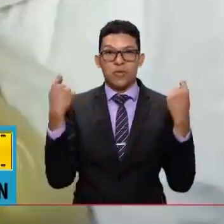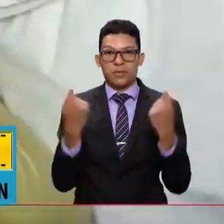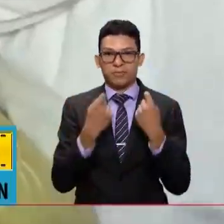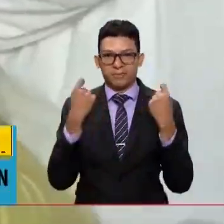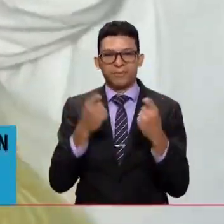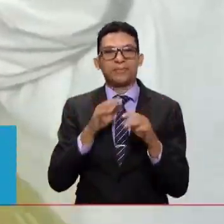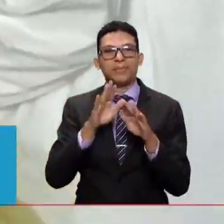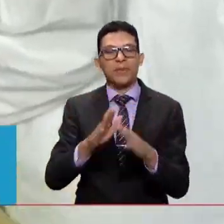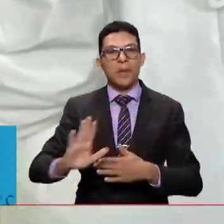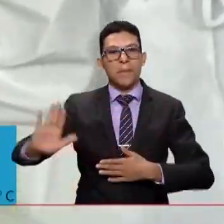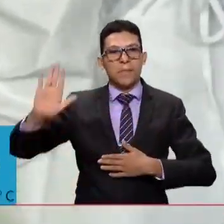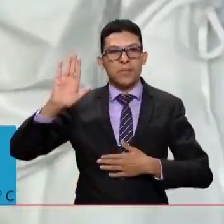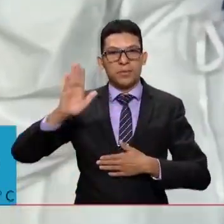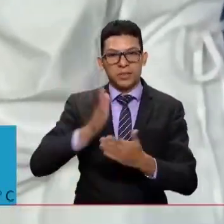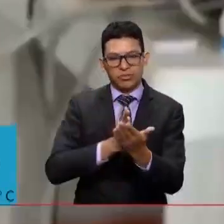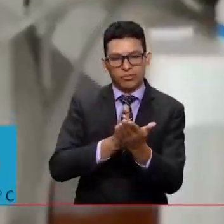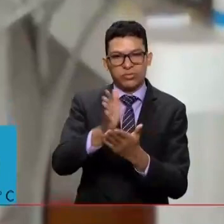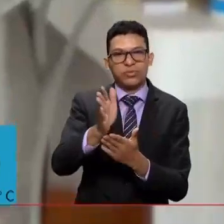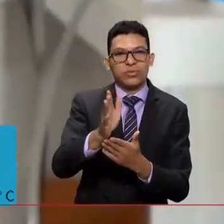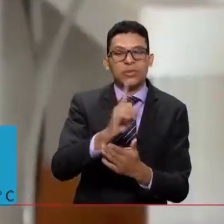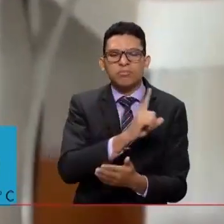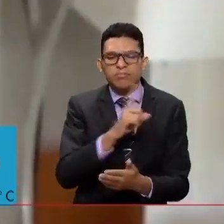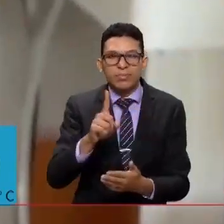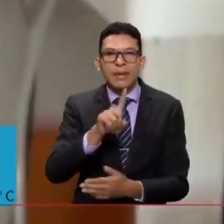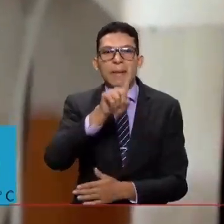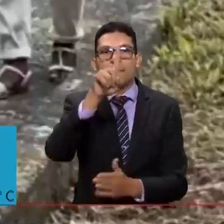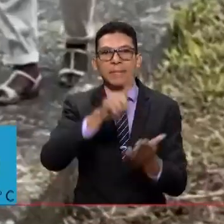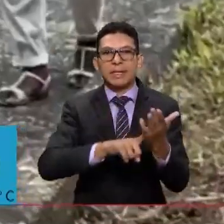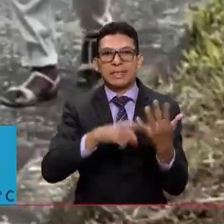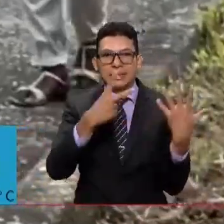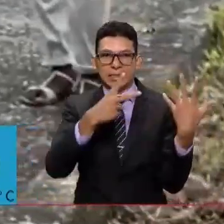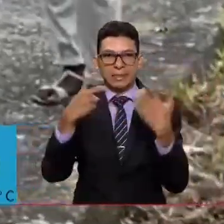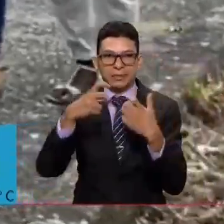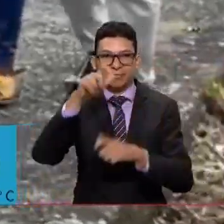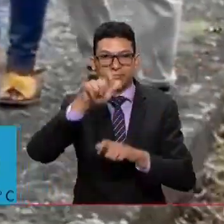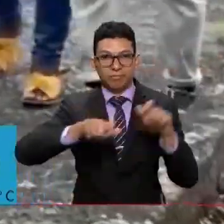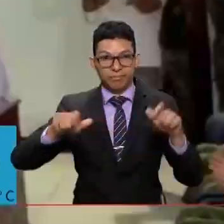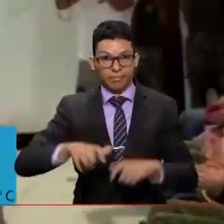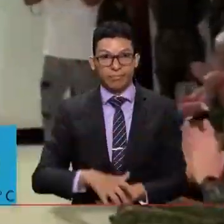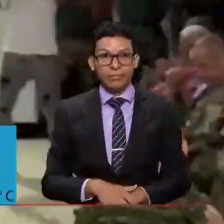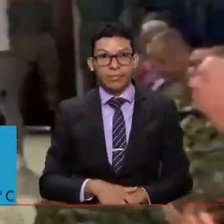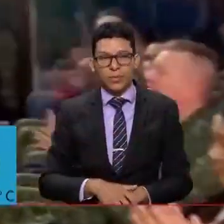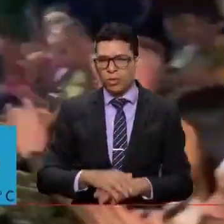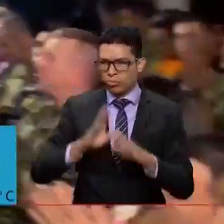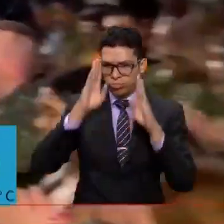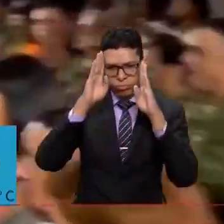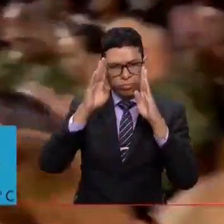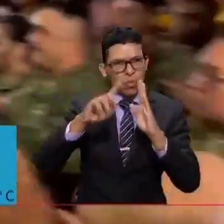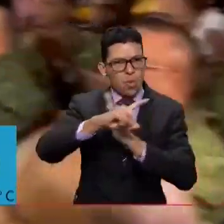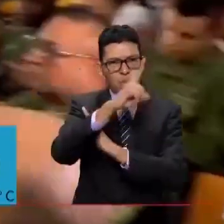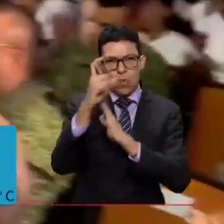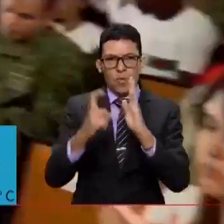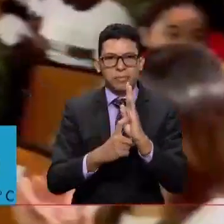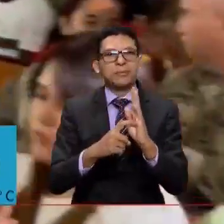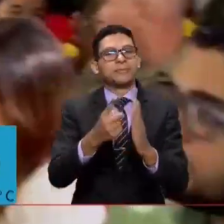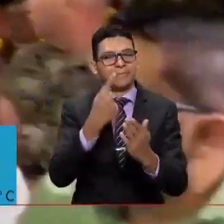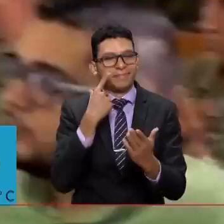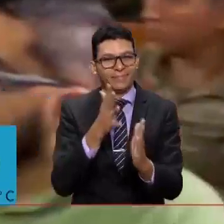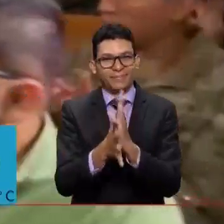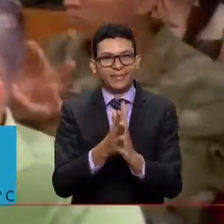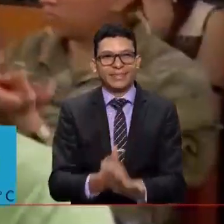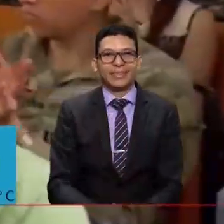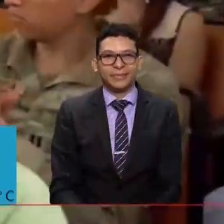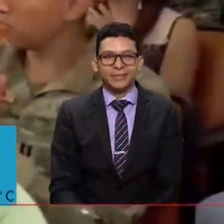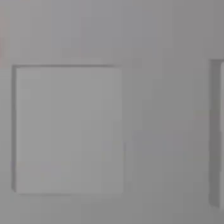que pretendía atender a más de 1.700 personas. Hubo una atención integral y este es el informe de nuestro corresponsal.